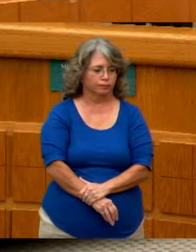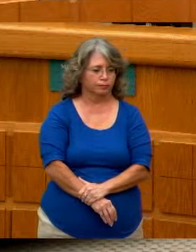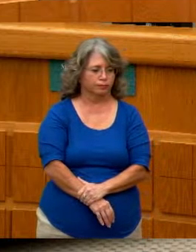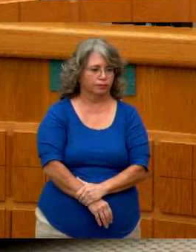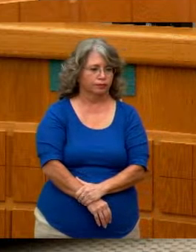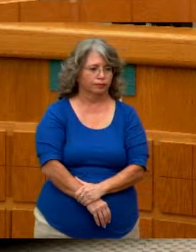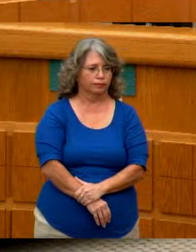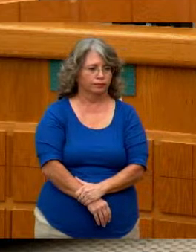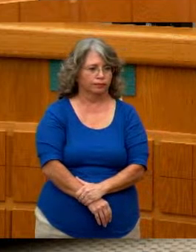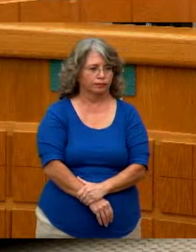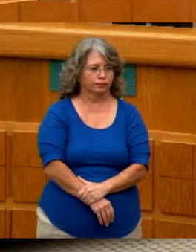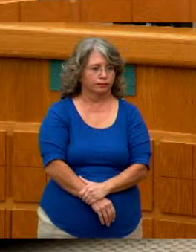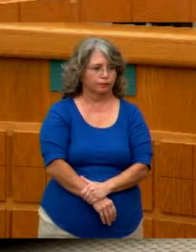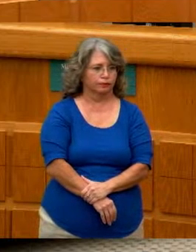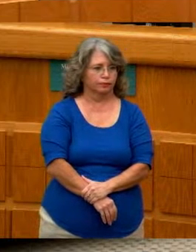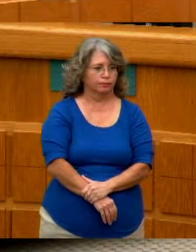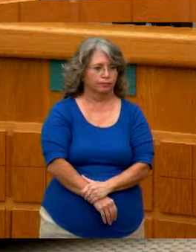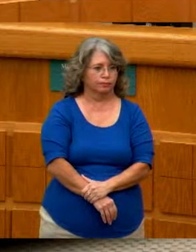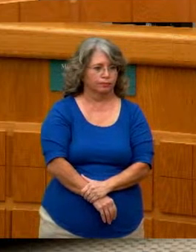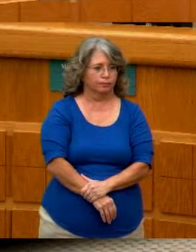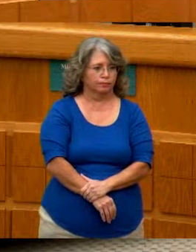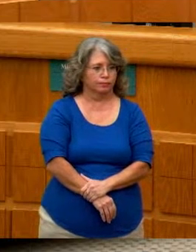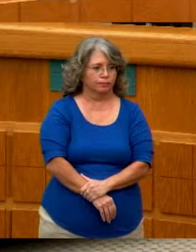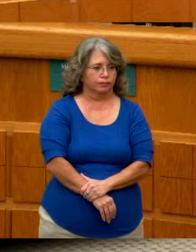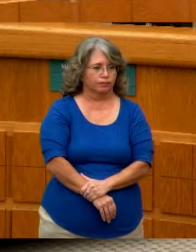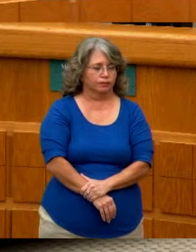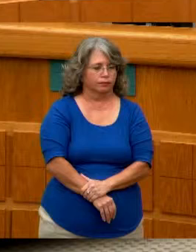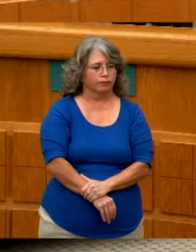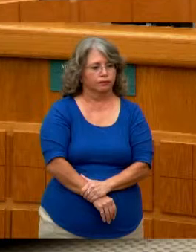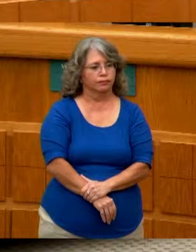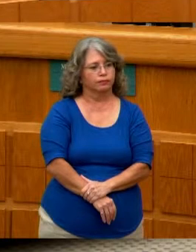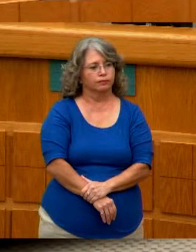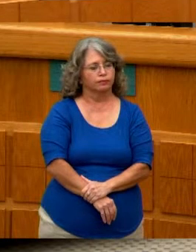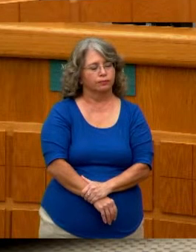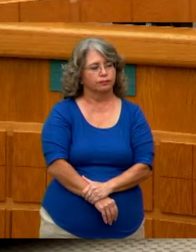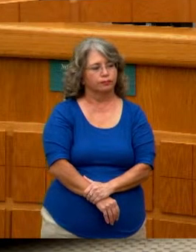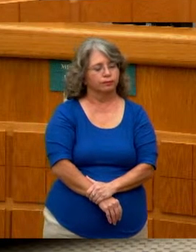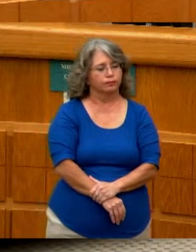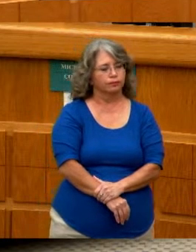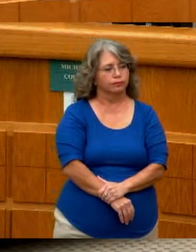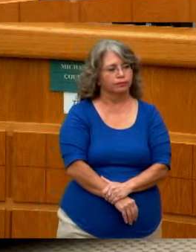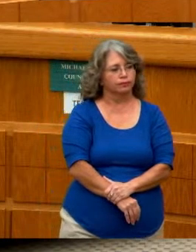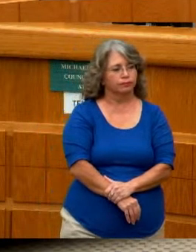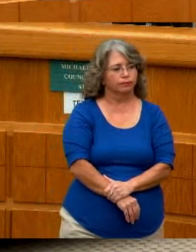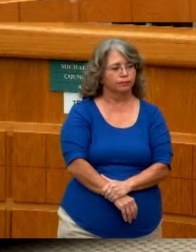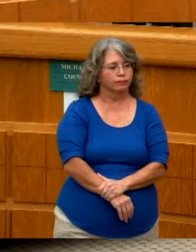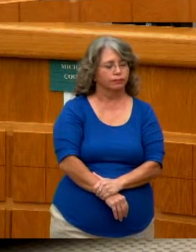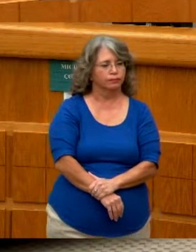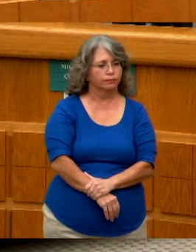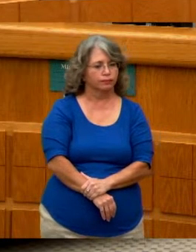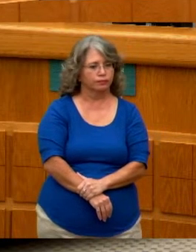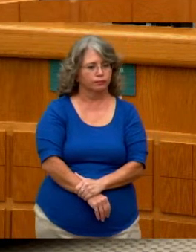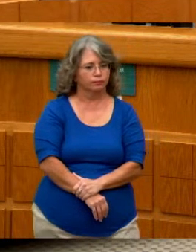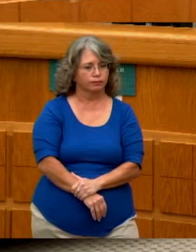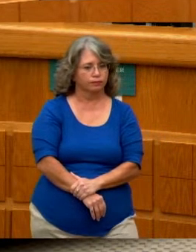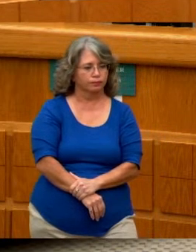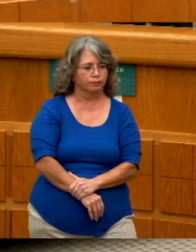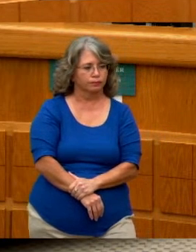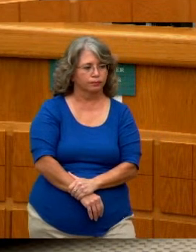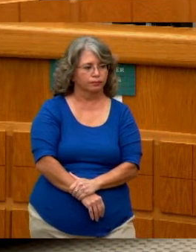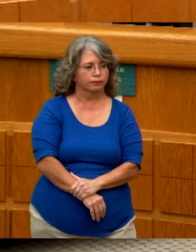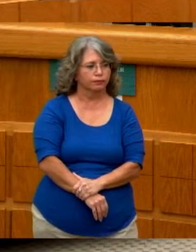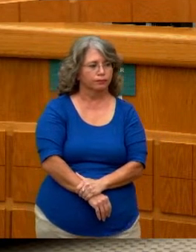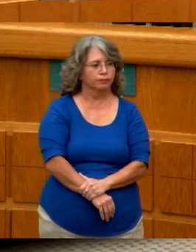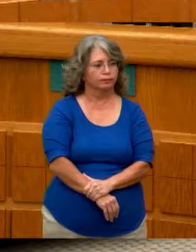877-823-7750. Recientemente, las llamadas al Departamento de Salud han aumentado, especialmente de las personas con síntomas del virus. Muchos de ellos son personas que han